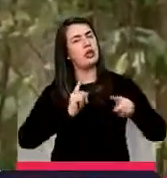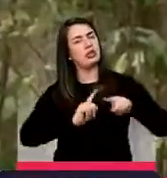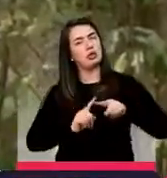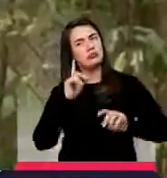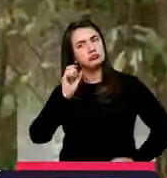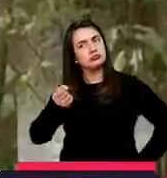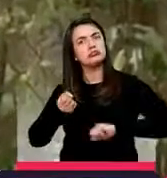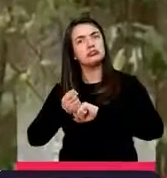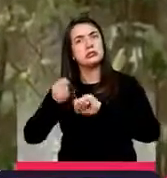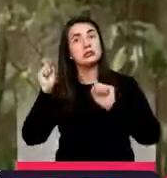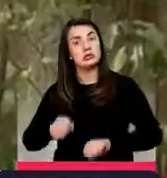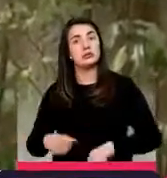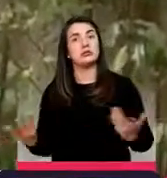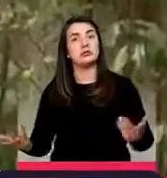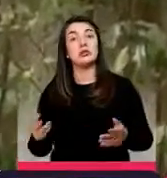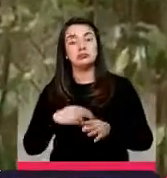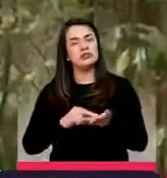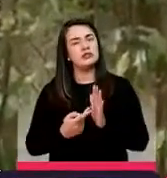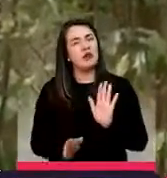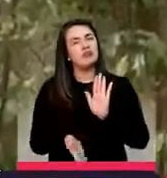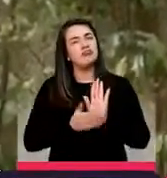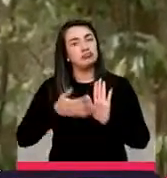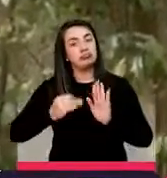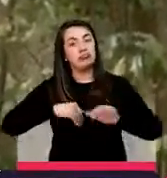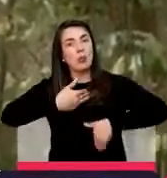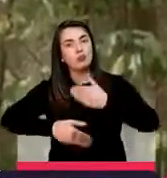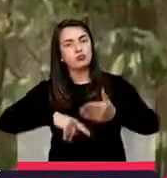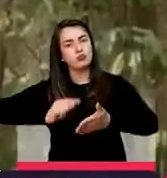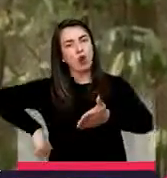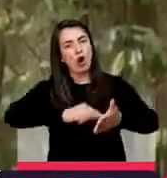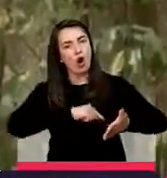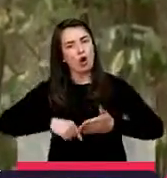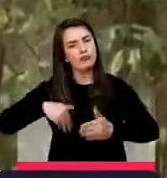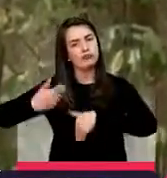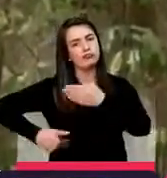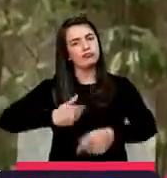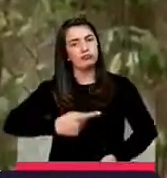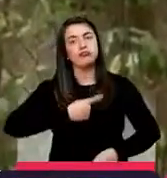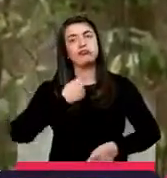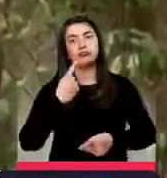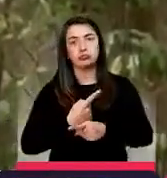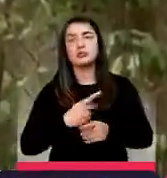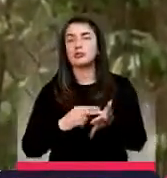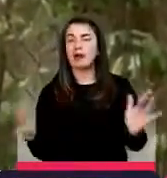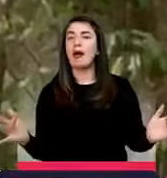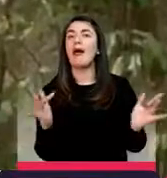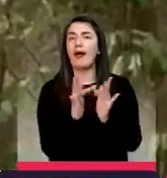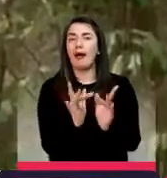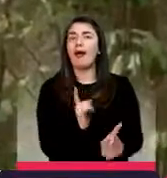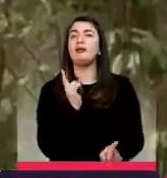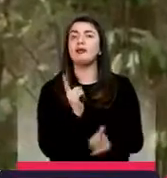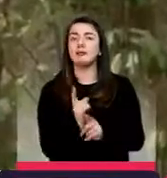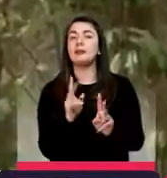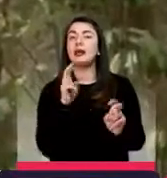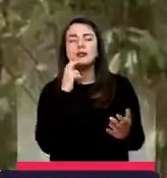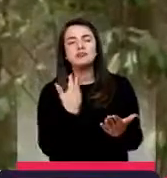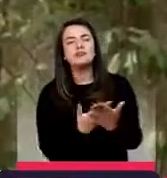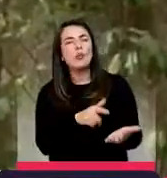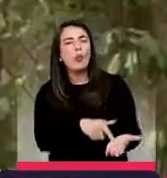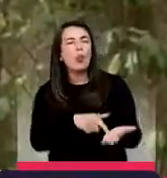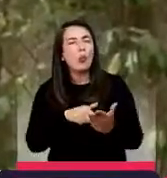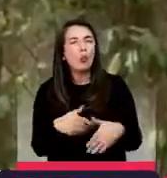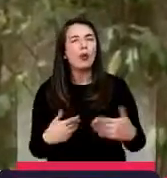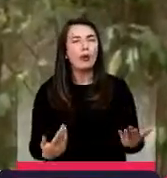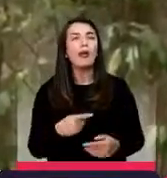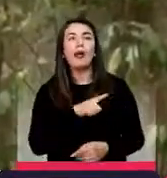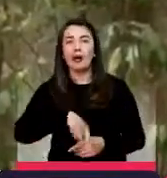que efectivamente demuestra que la gestión contractual que hemos venido adelantando es idónea y eso se materializa en que los